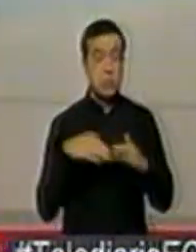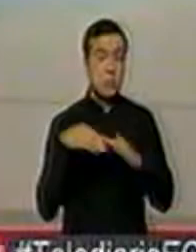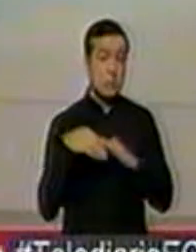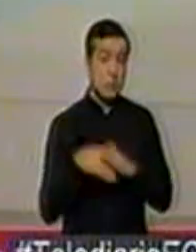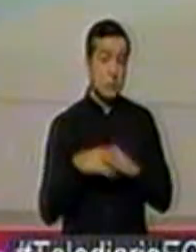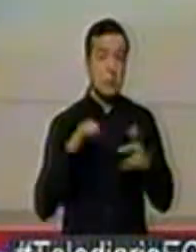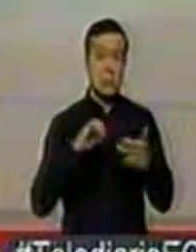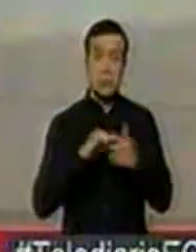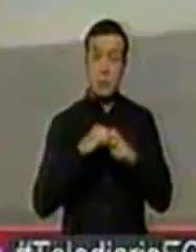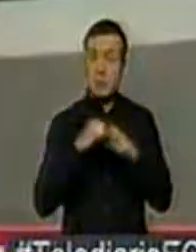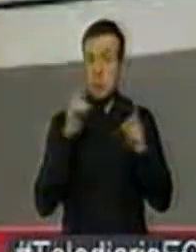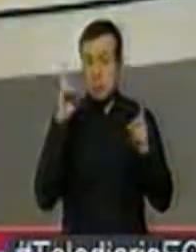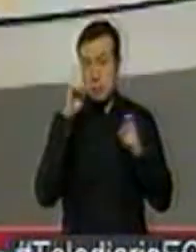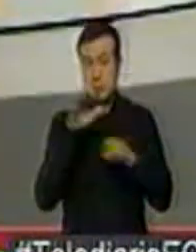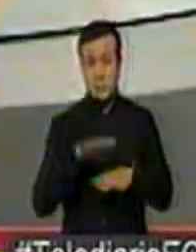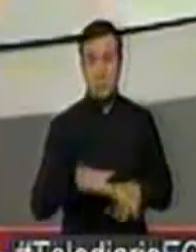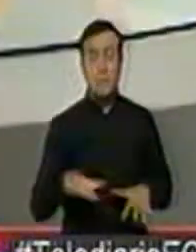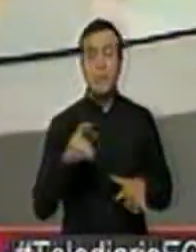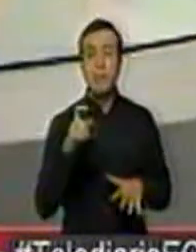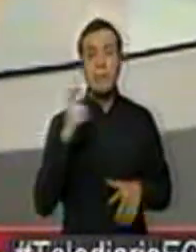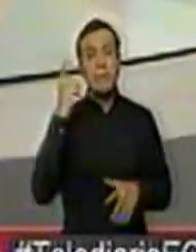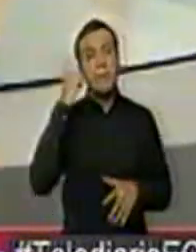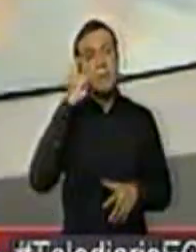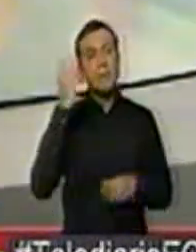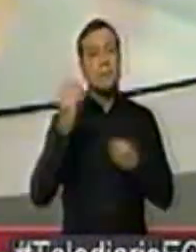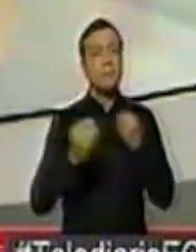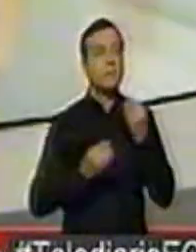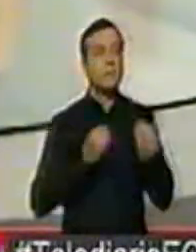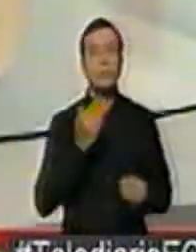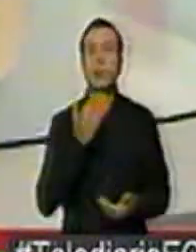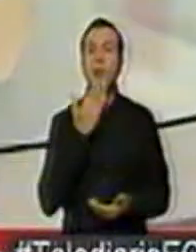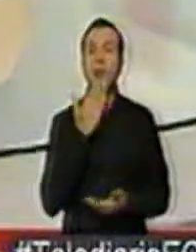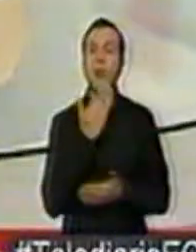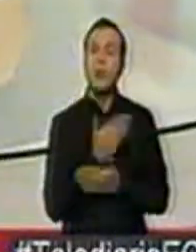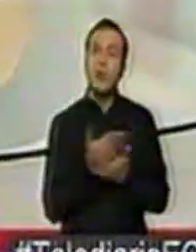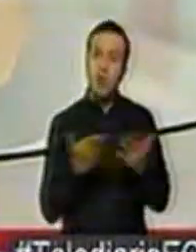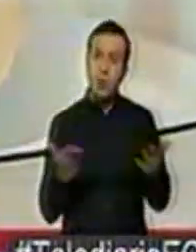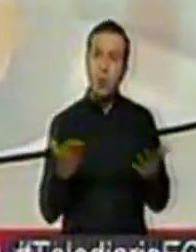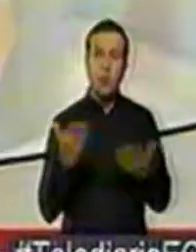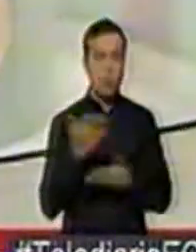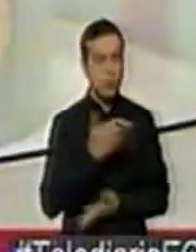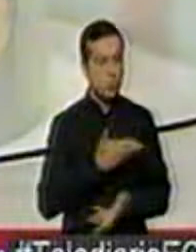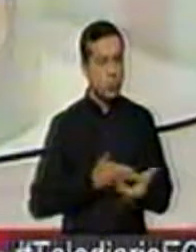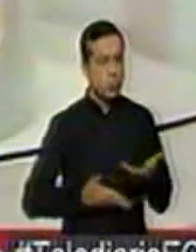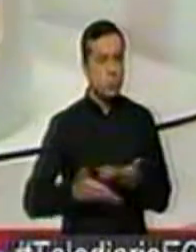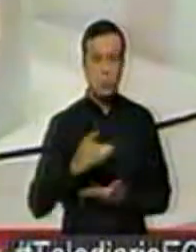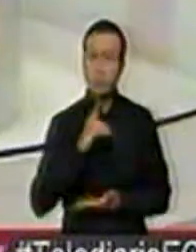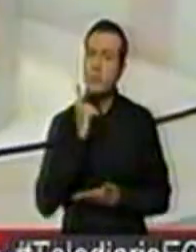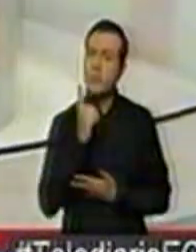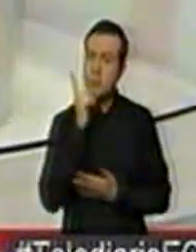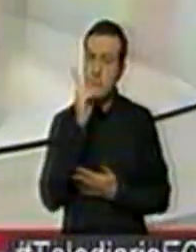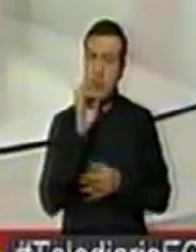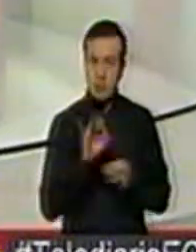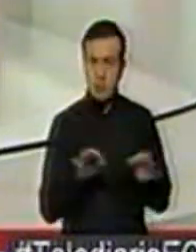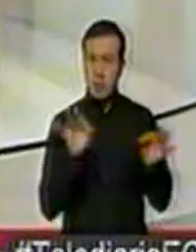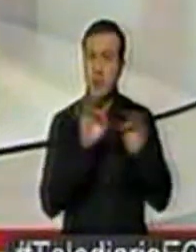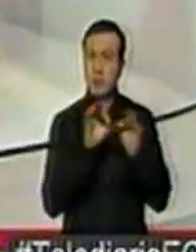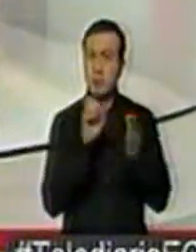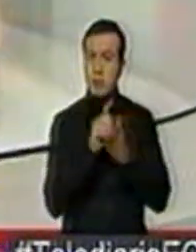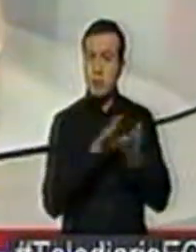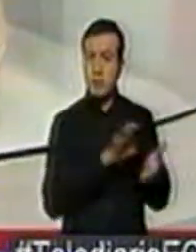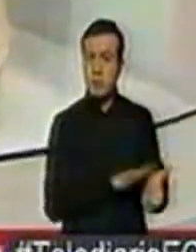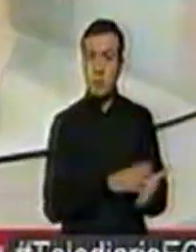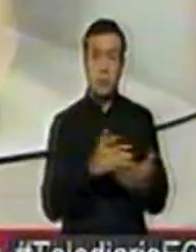vuelto un lastre y que tenemos que buscar todos los mecanismos que estén al alcance de todos por eso importante este proyecto porque este proyecto